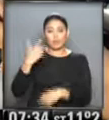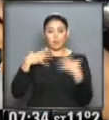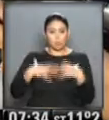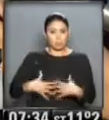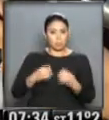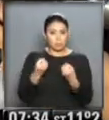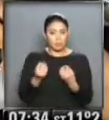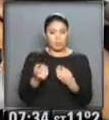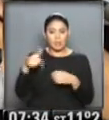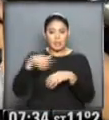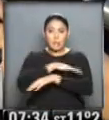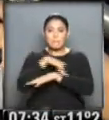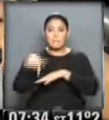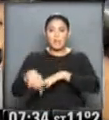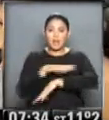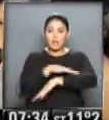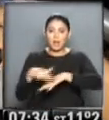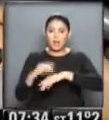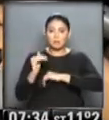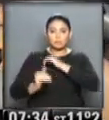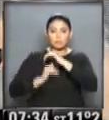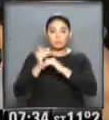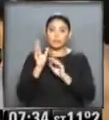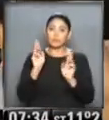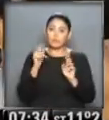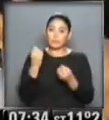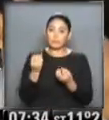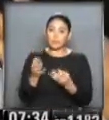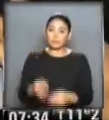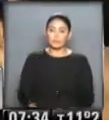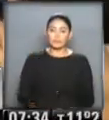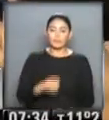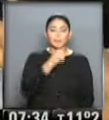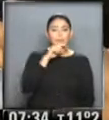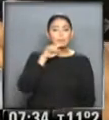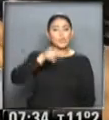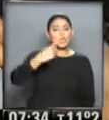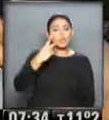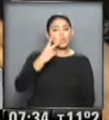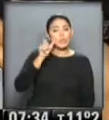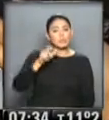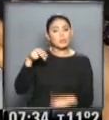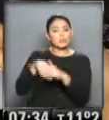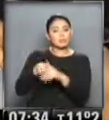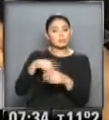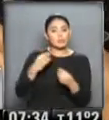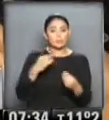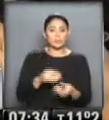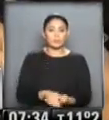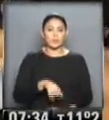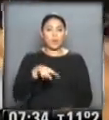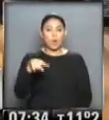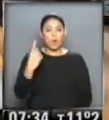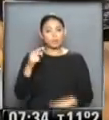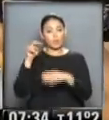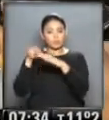bien y la pierna está evolucionando, por suerte, bien. ¿Qué ocurre con los otros dos pacientes que están graves? Uno de los